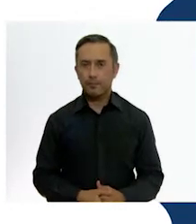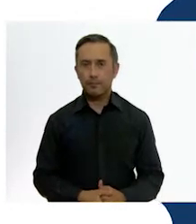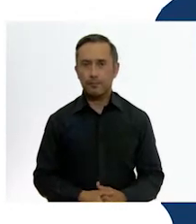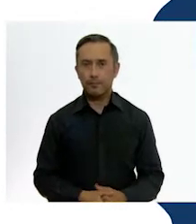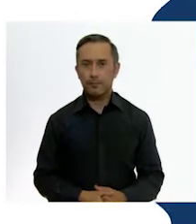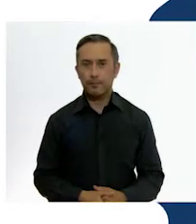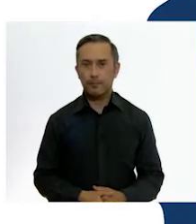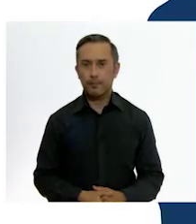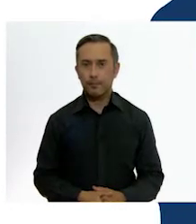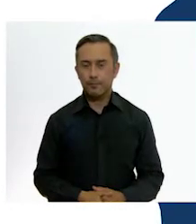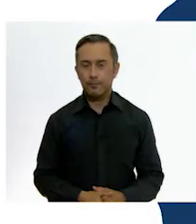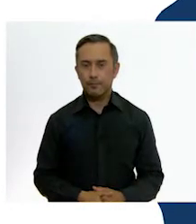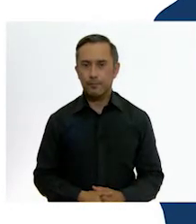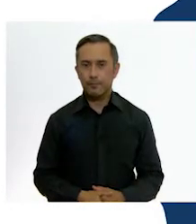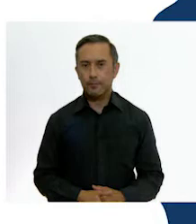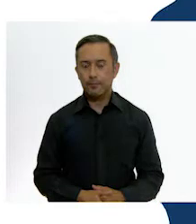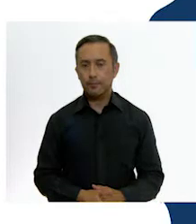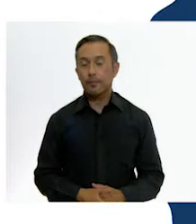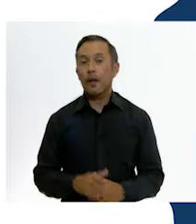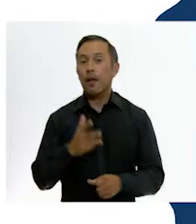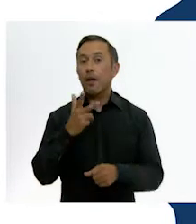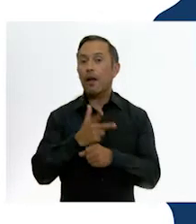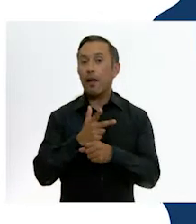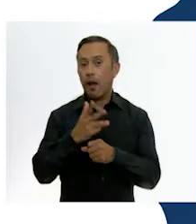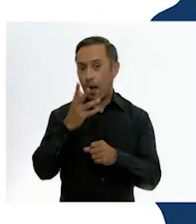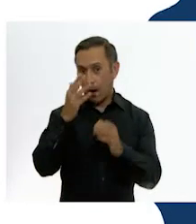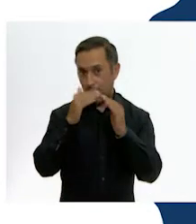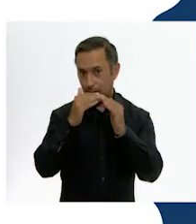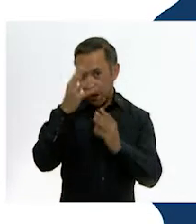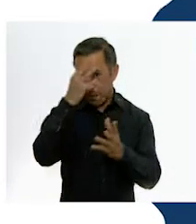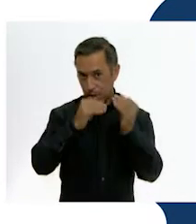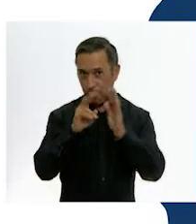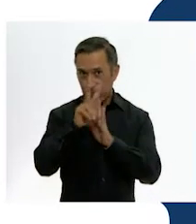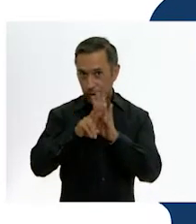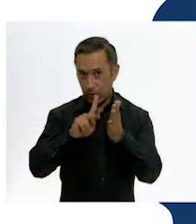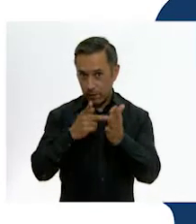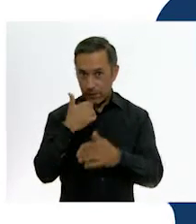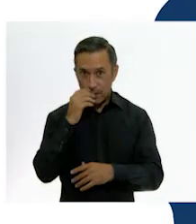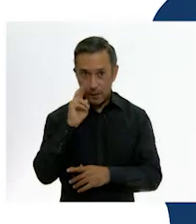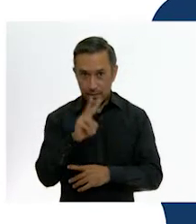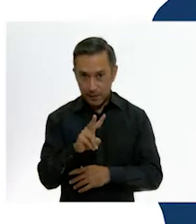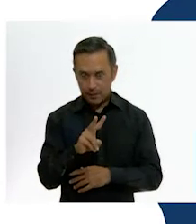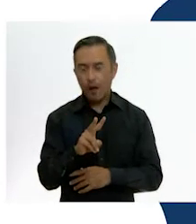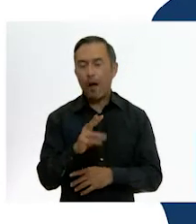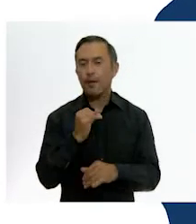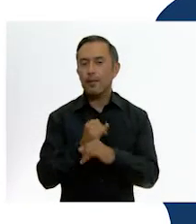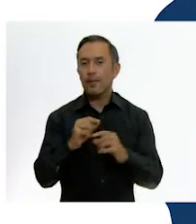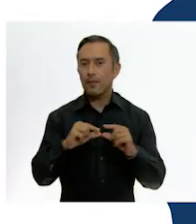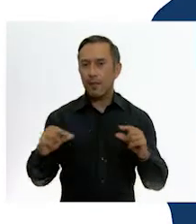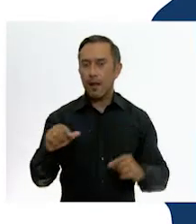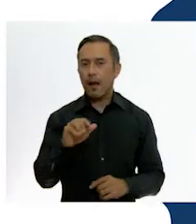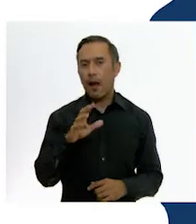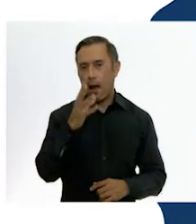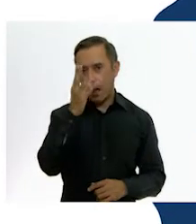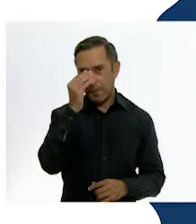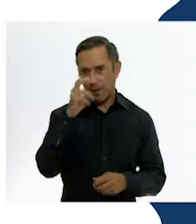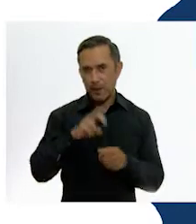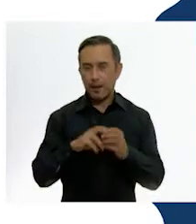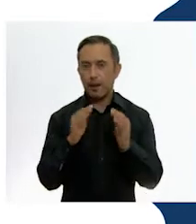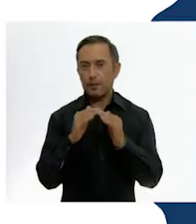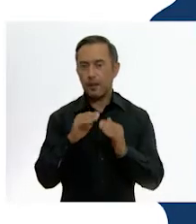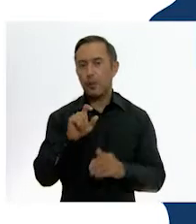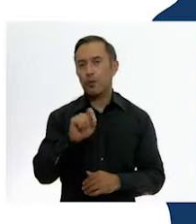si quieres volver a ver los programas de aprende en casa después encontrar en la siguiente liga aprende en casa punto